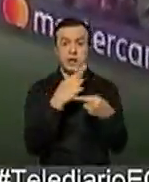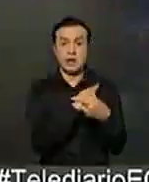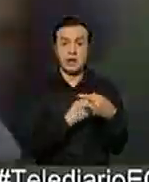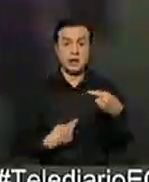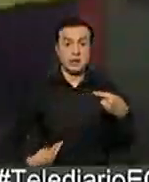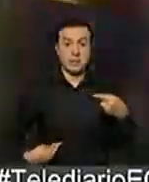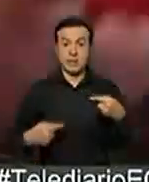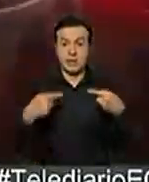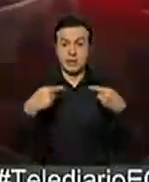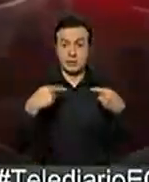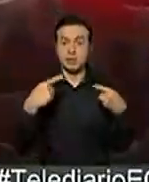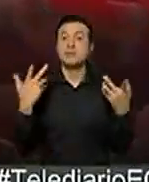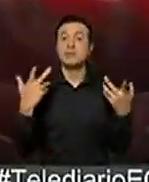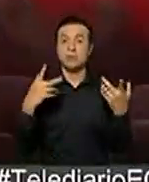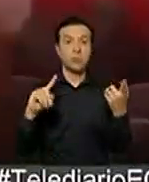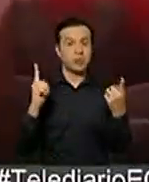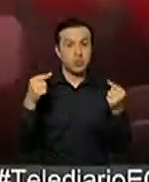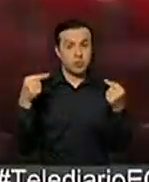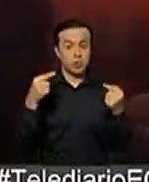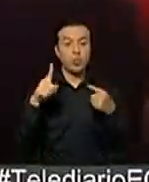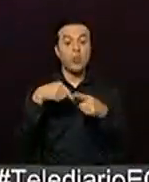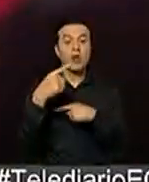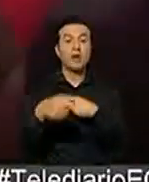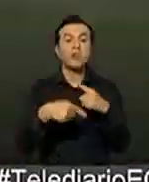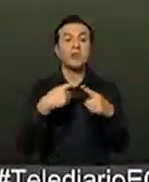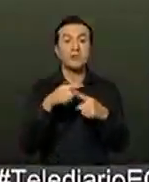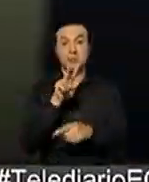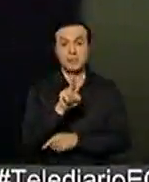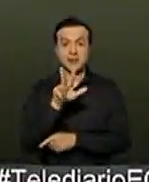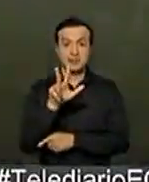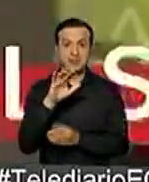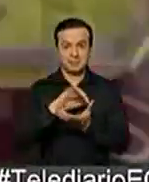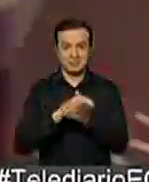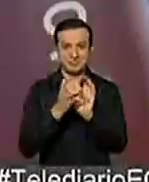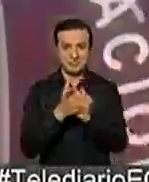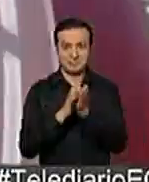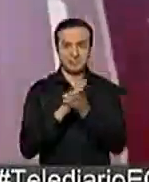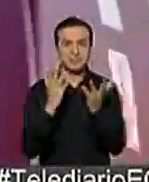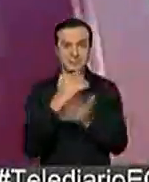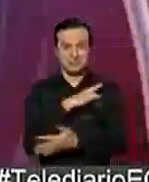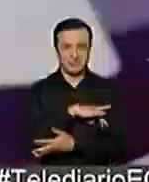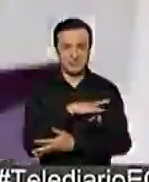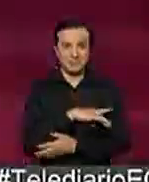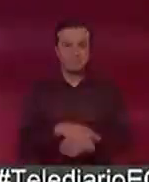de Argentina en partido único el próximo 23 de noviembre en Santiago de Chile.